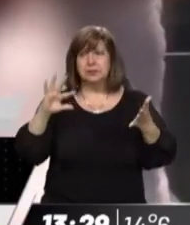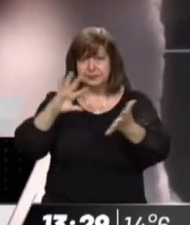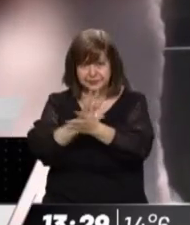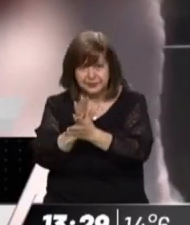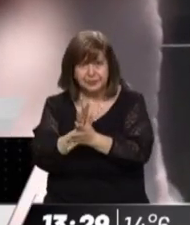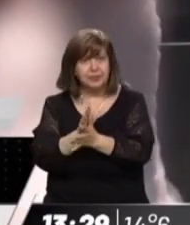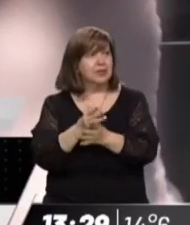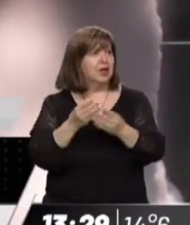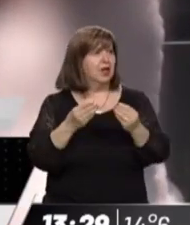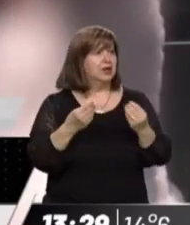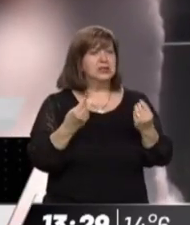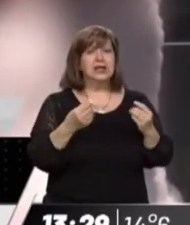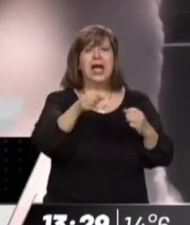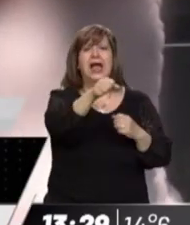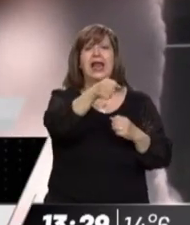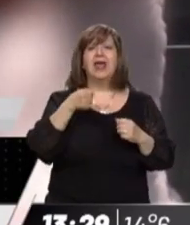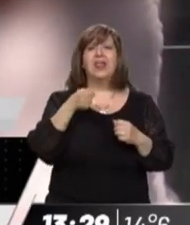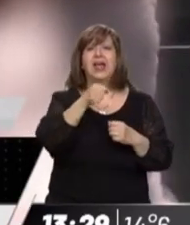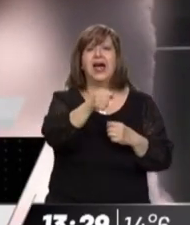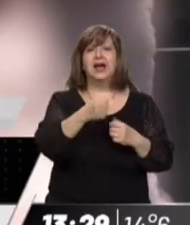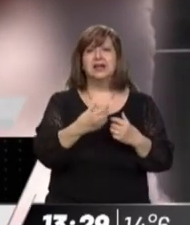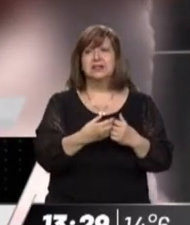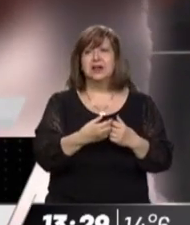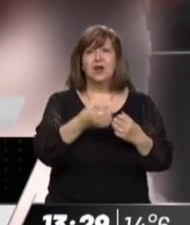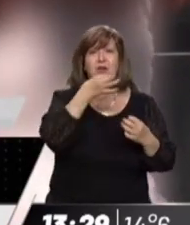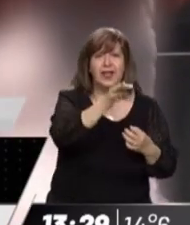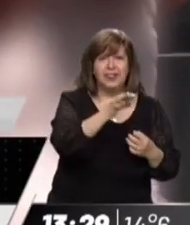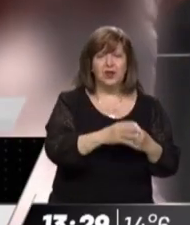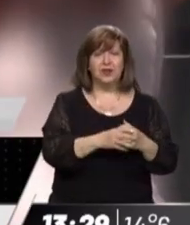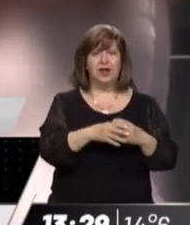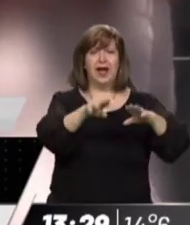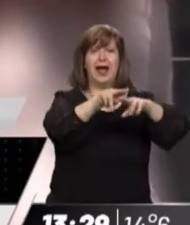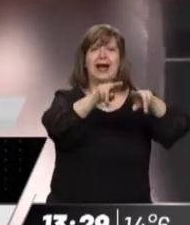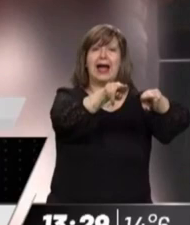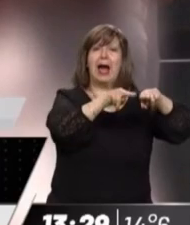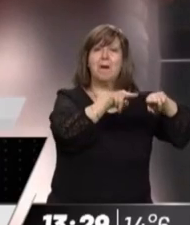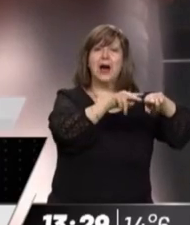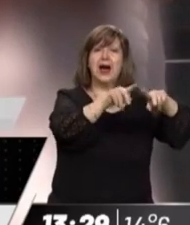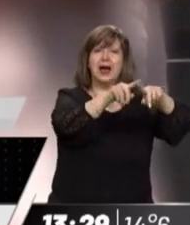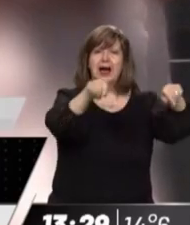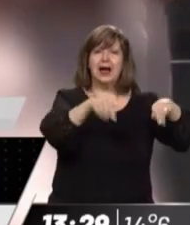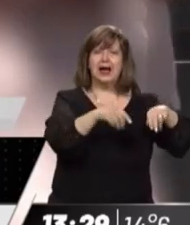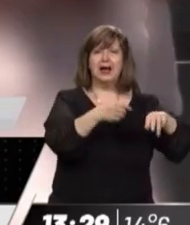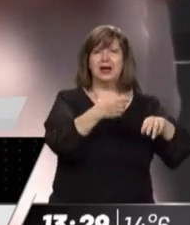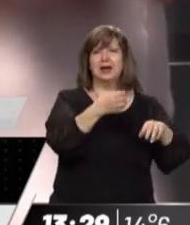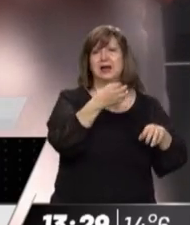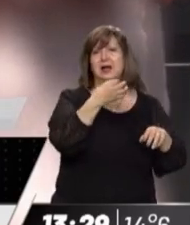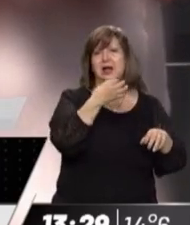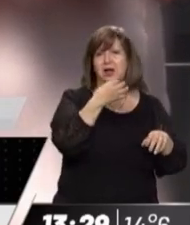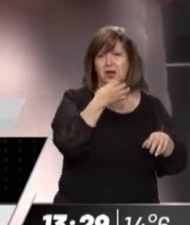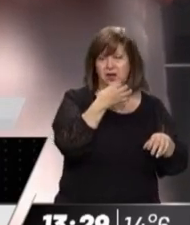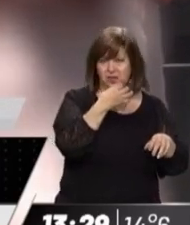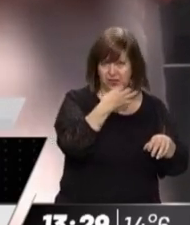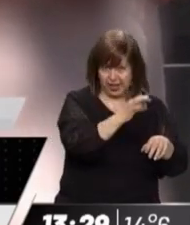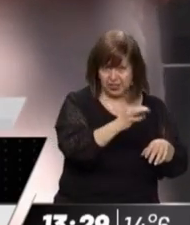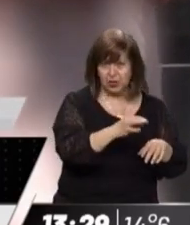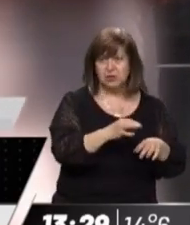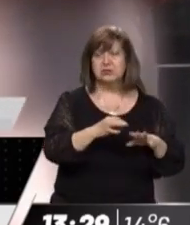droga? Uh-huh. A mí la droga me llevó también a acostarme con hombres por plata.